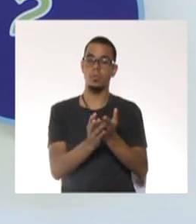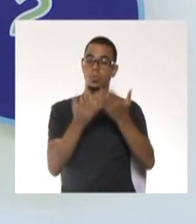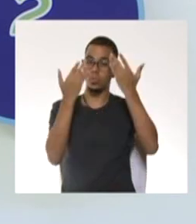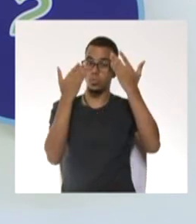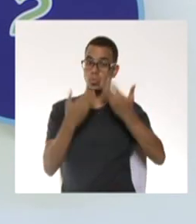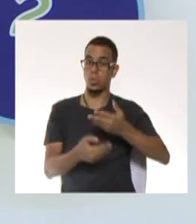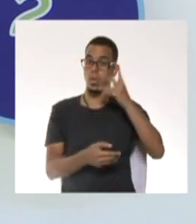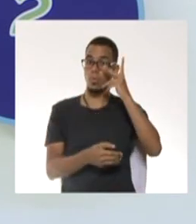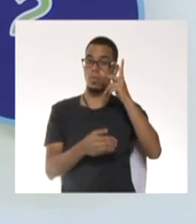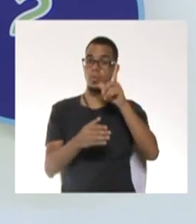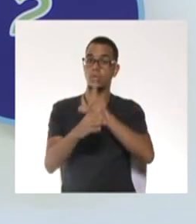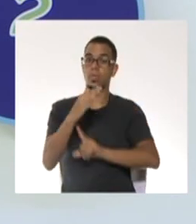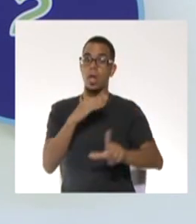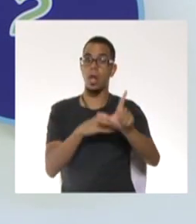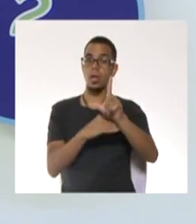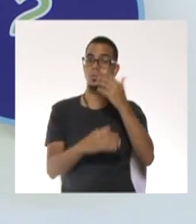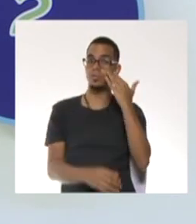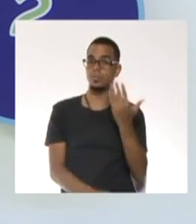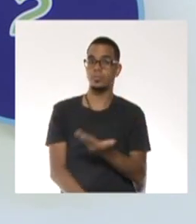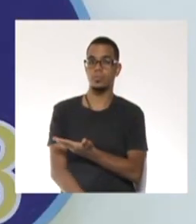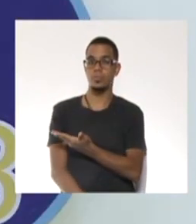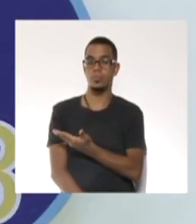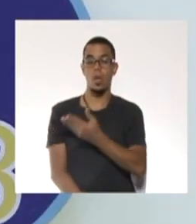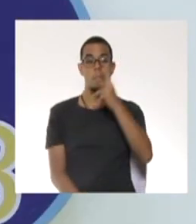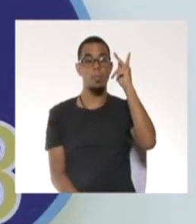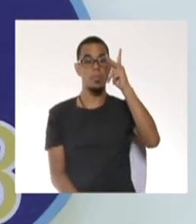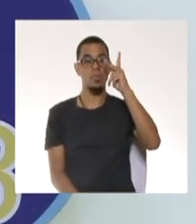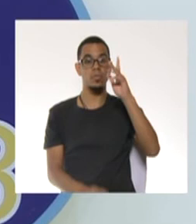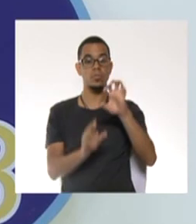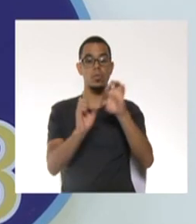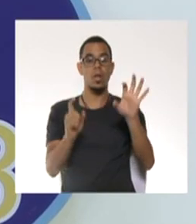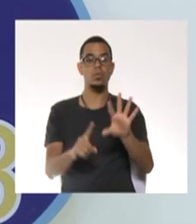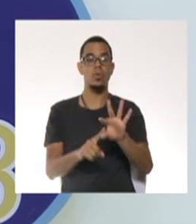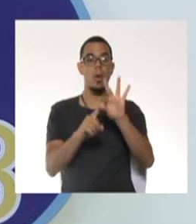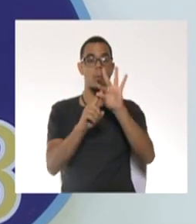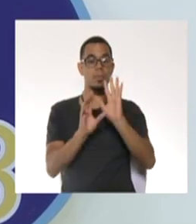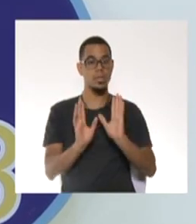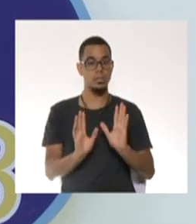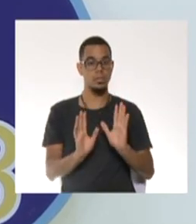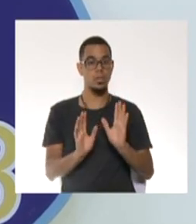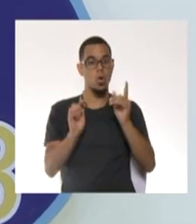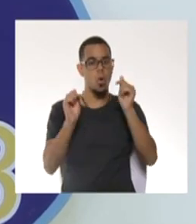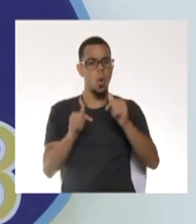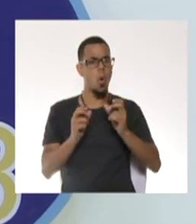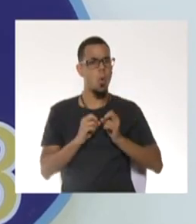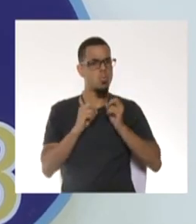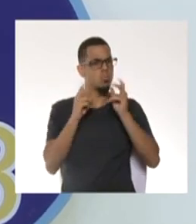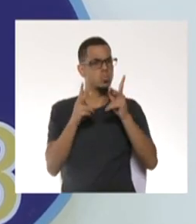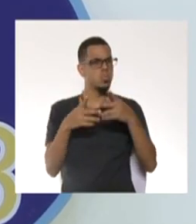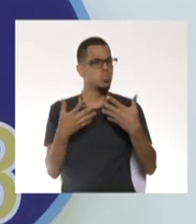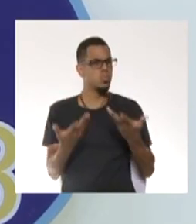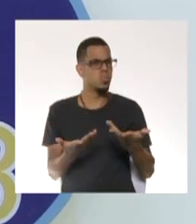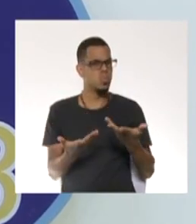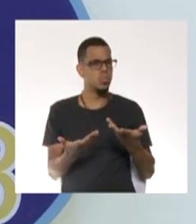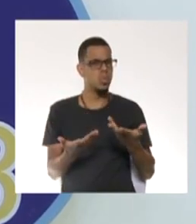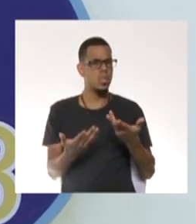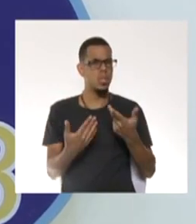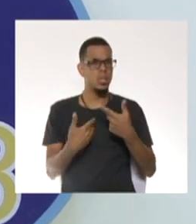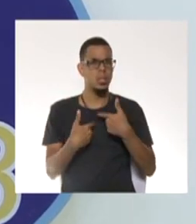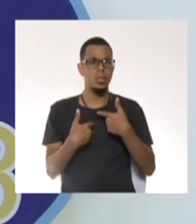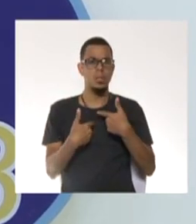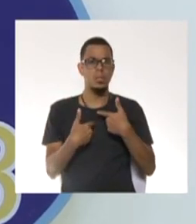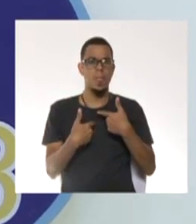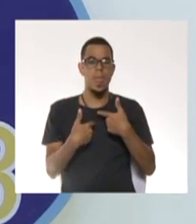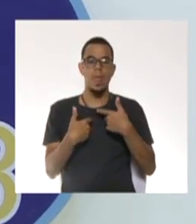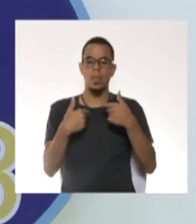la licenciada Wetneville Borges, profesora de educación especial. Y en esta oportunidad me siento bendecida de